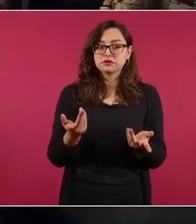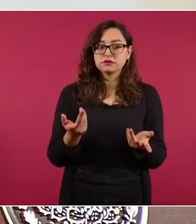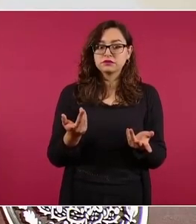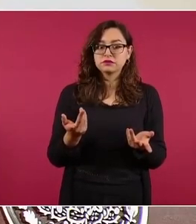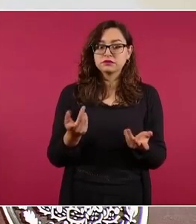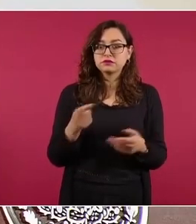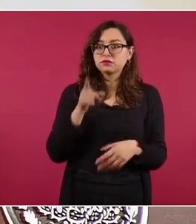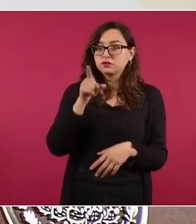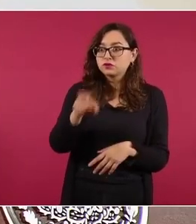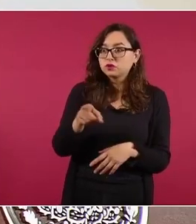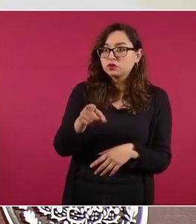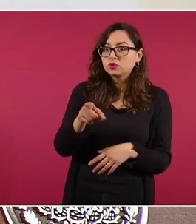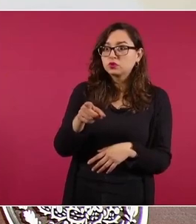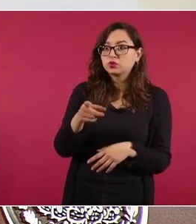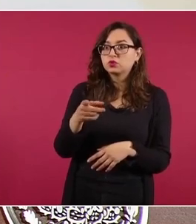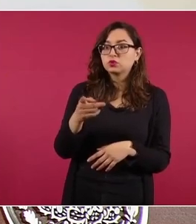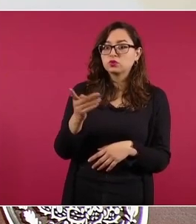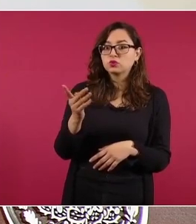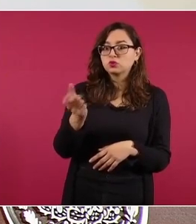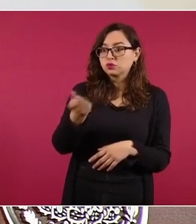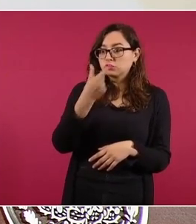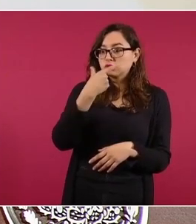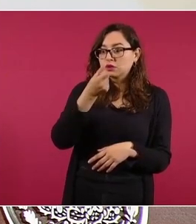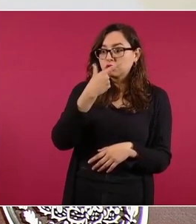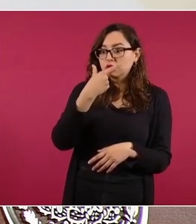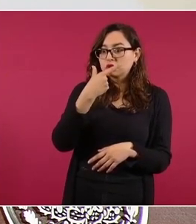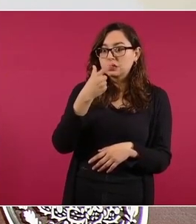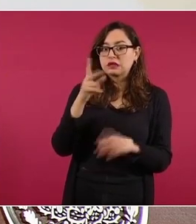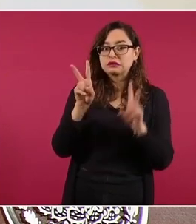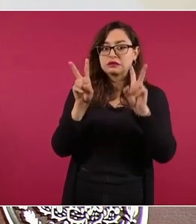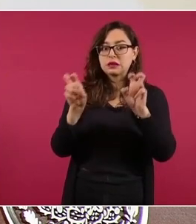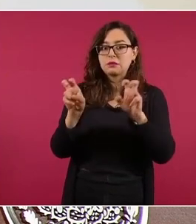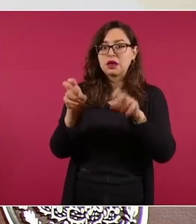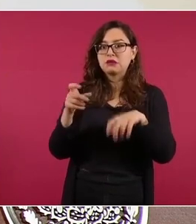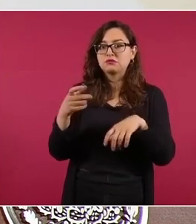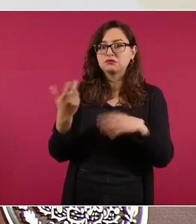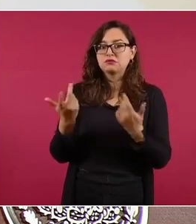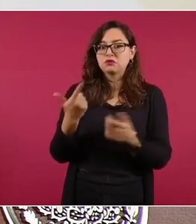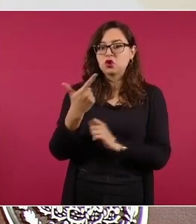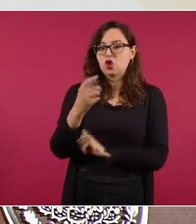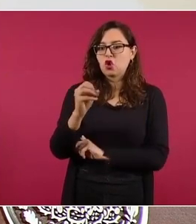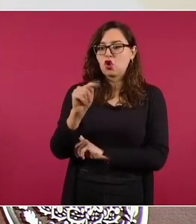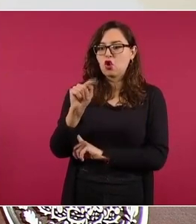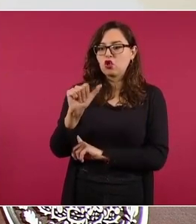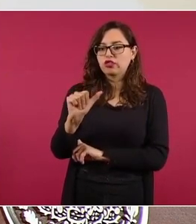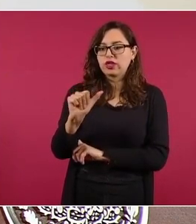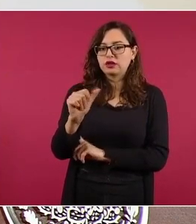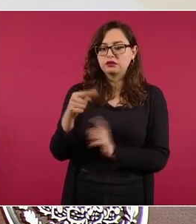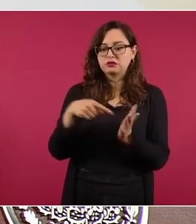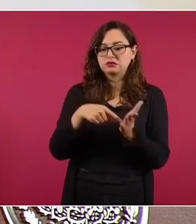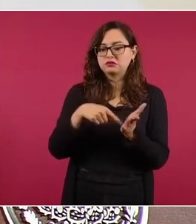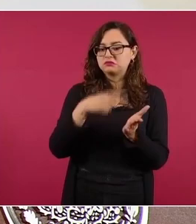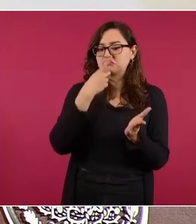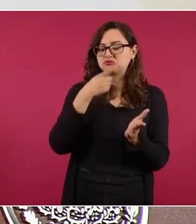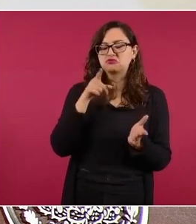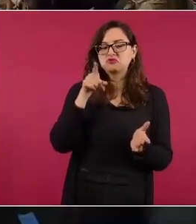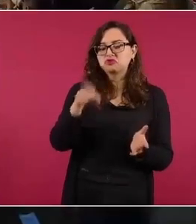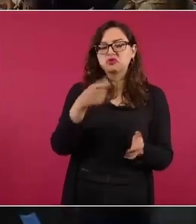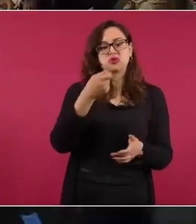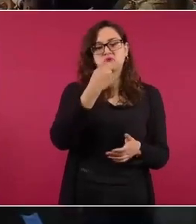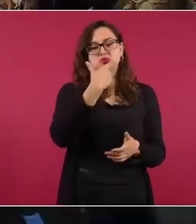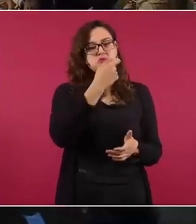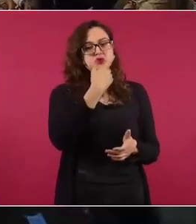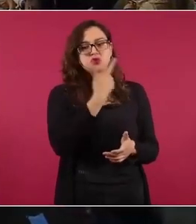varios. Ah, pero que no aceptó pastillas para la gota. ¿Que no acepté, dice? Sí, dice que no aceptó, que no